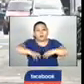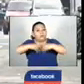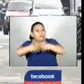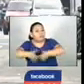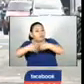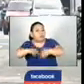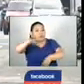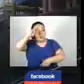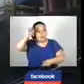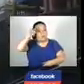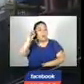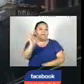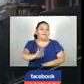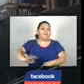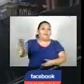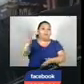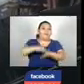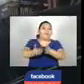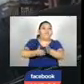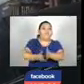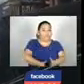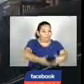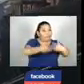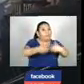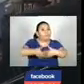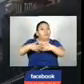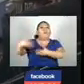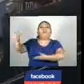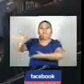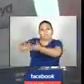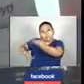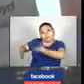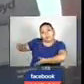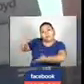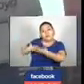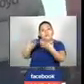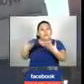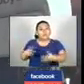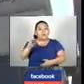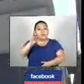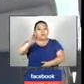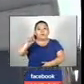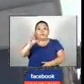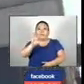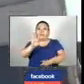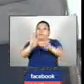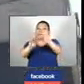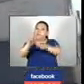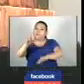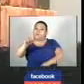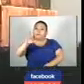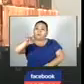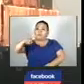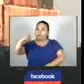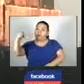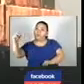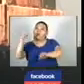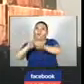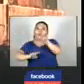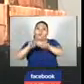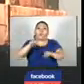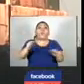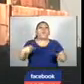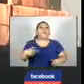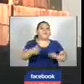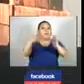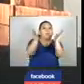económica le ha permitido al industrial mejorar las exportaciones. Destacan 2.591.5 millones de dólares hasta el mes de